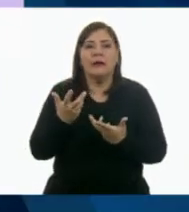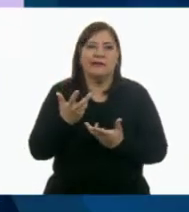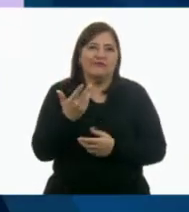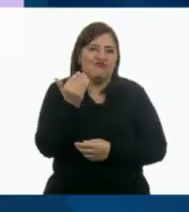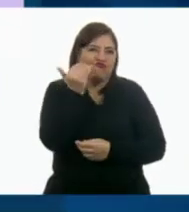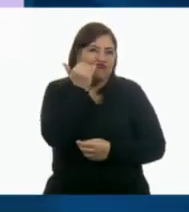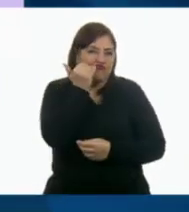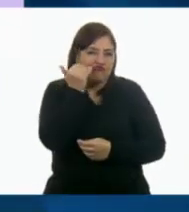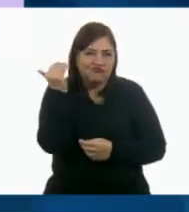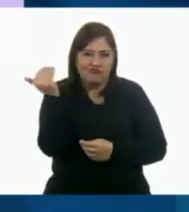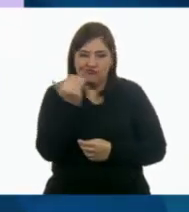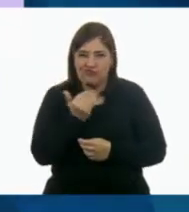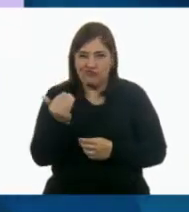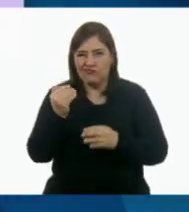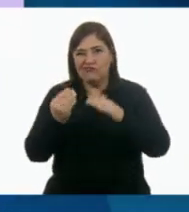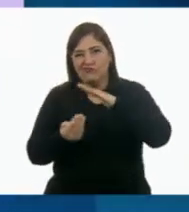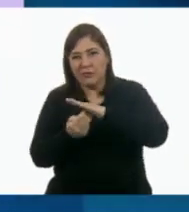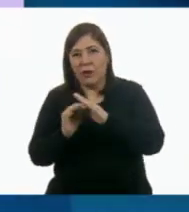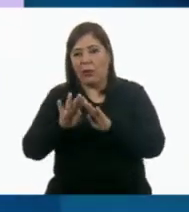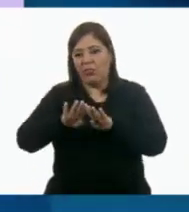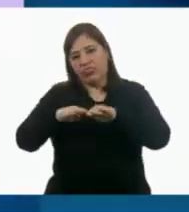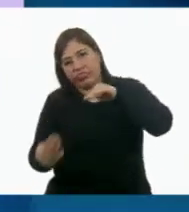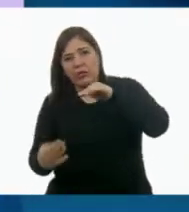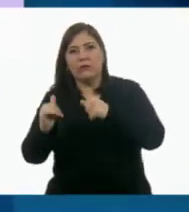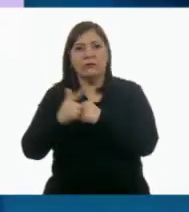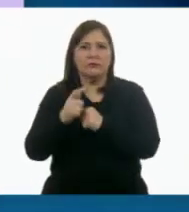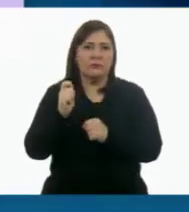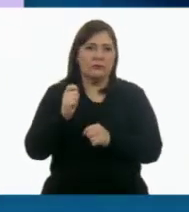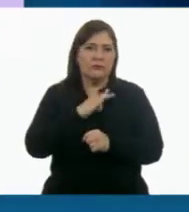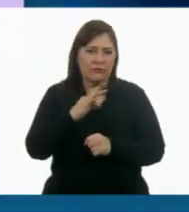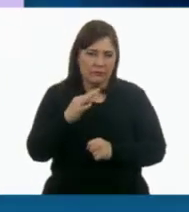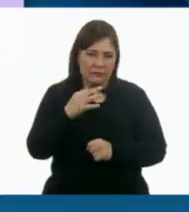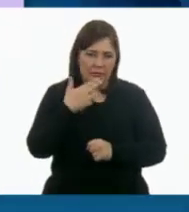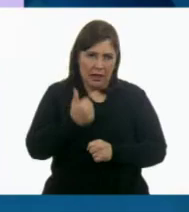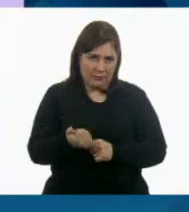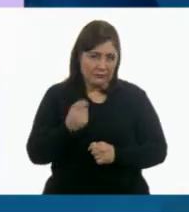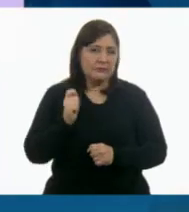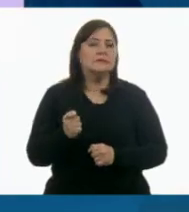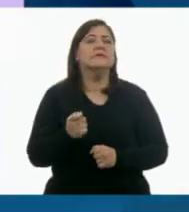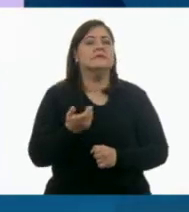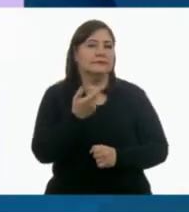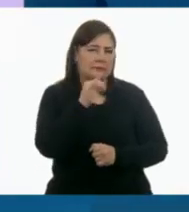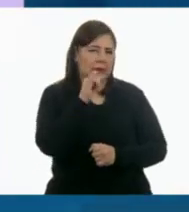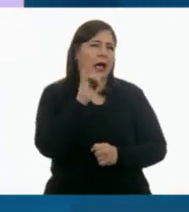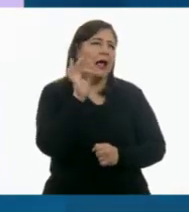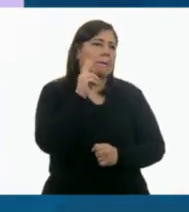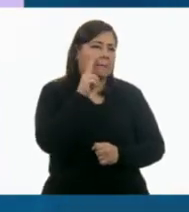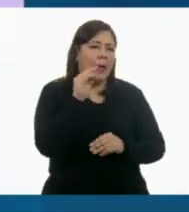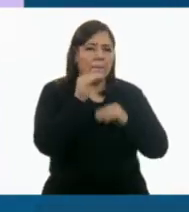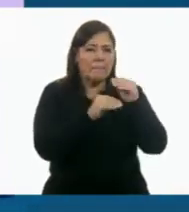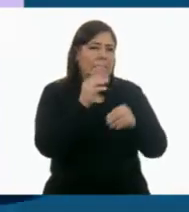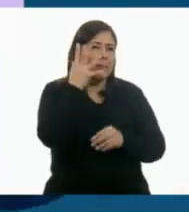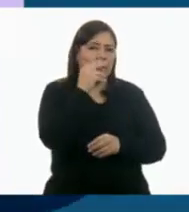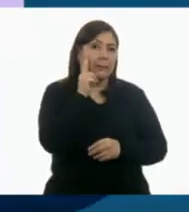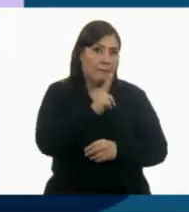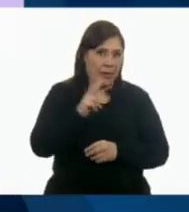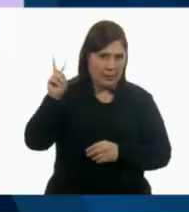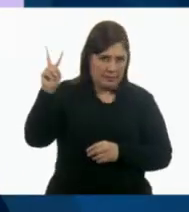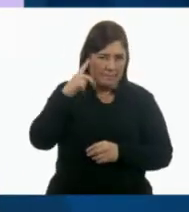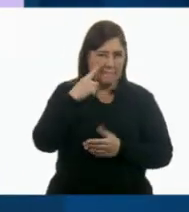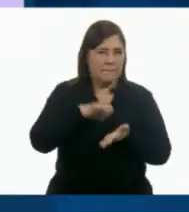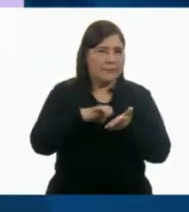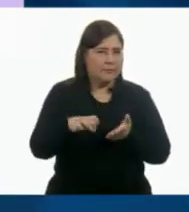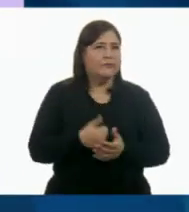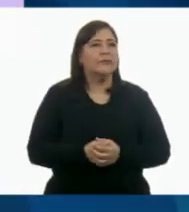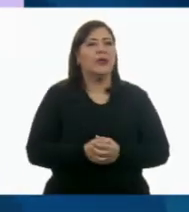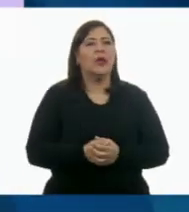Haría muebles chuecos. Se Vamos a caerían los imaginarnos, Por muebles. ejemplo, un diseño. Podría ser muy bonito, Ton. Imagínate, voy a hacer